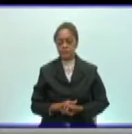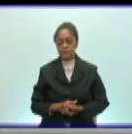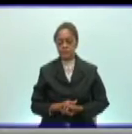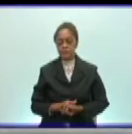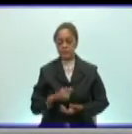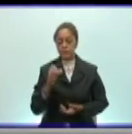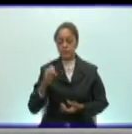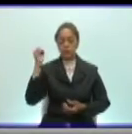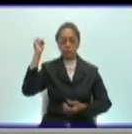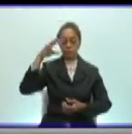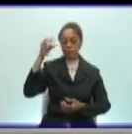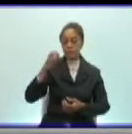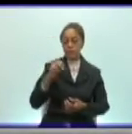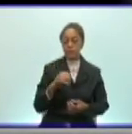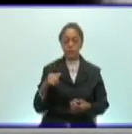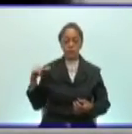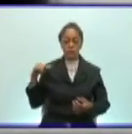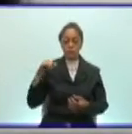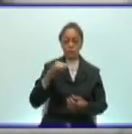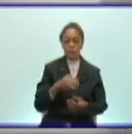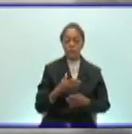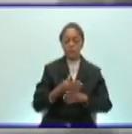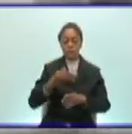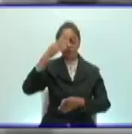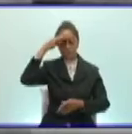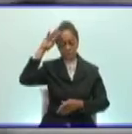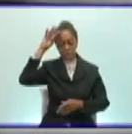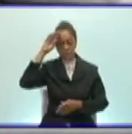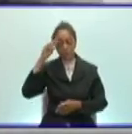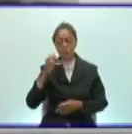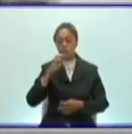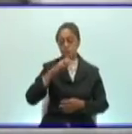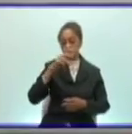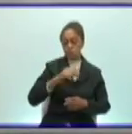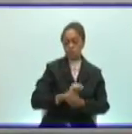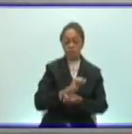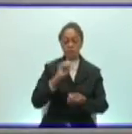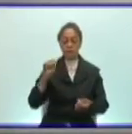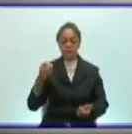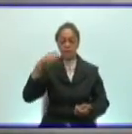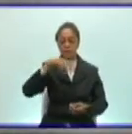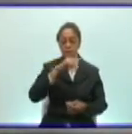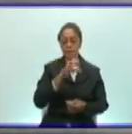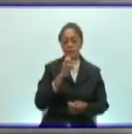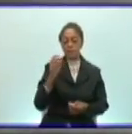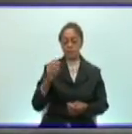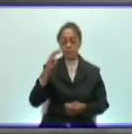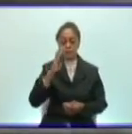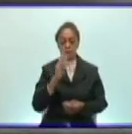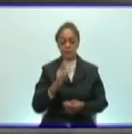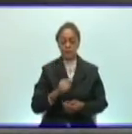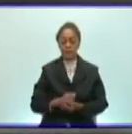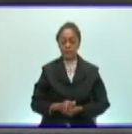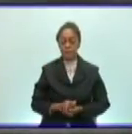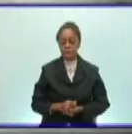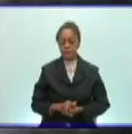Son bombardeados los aeropuertos de Santiago de Cuba, Ciudad Libertad y San Antonio de los Baños.